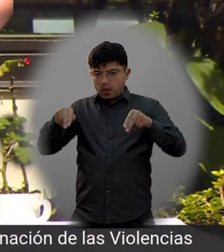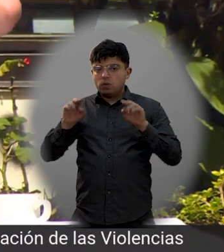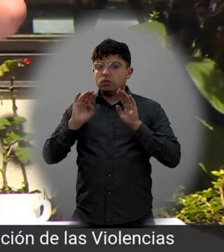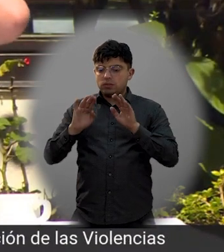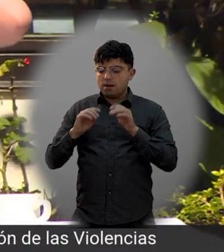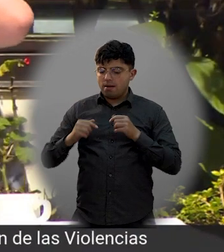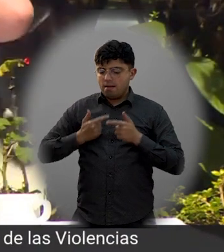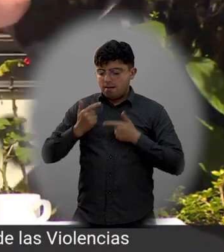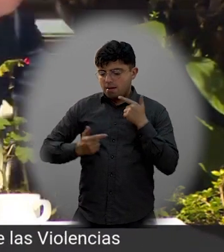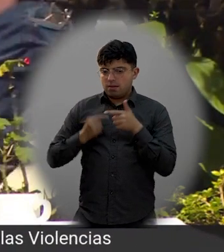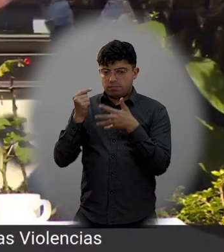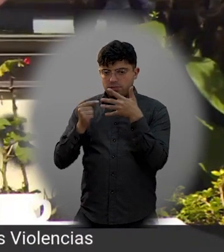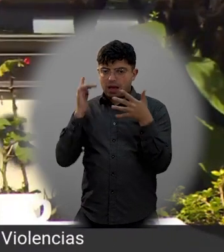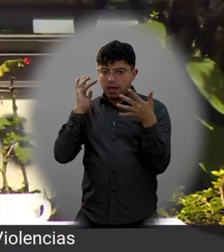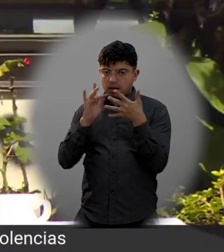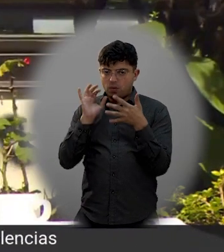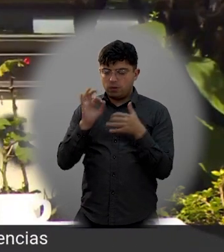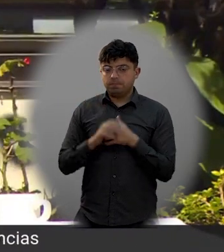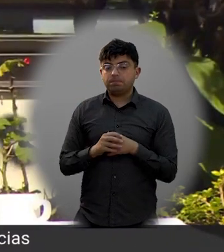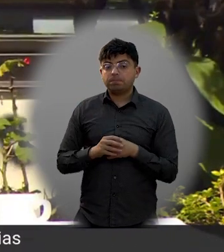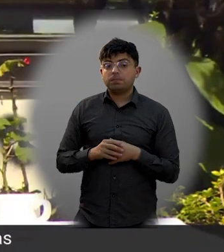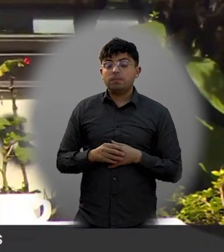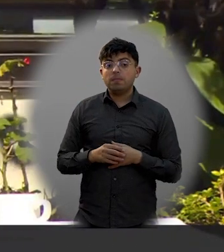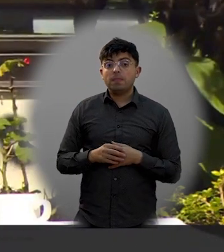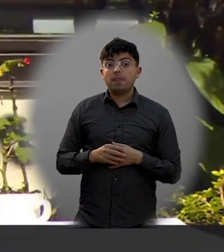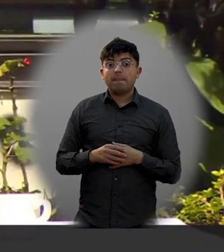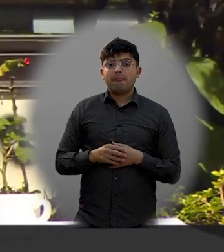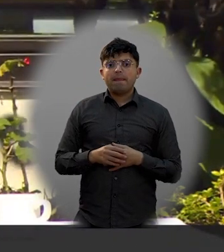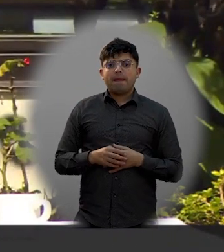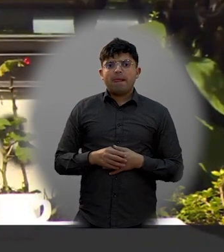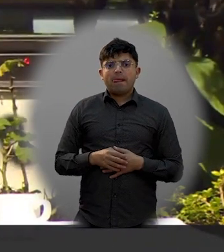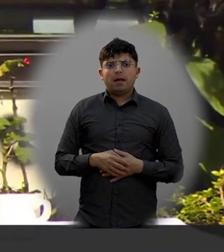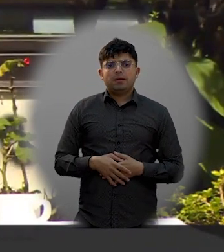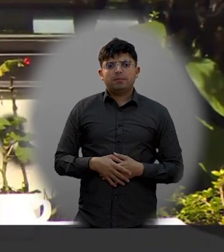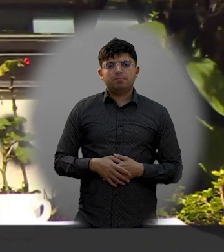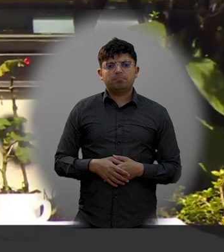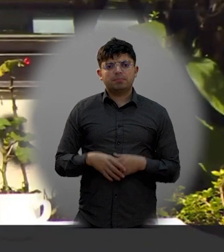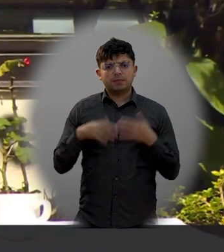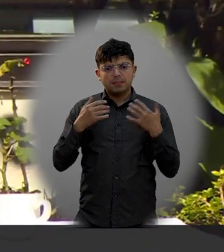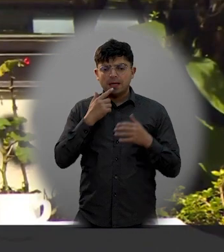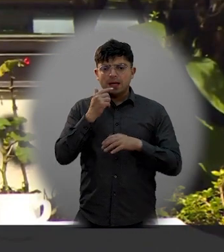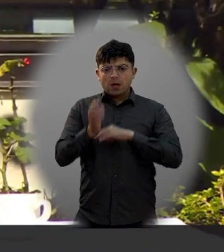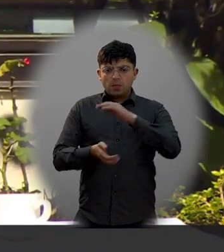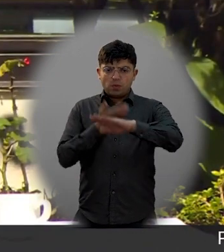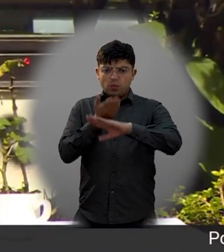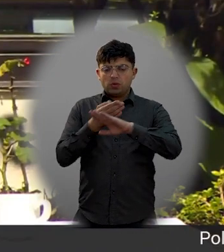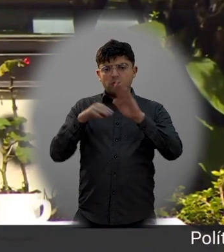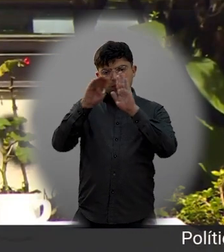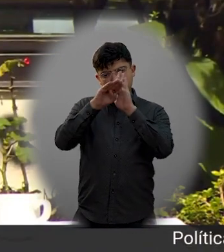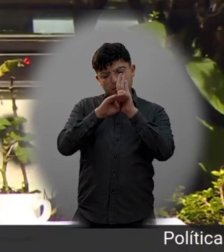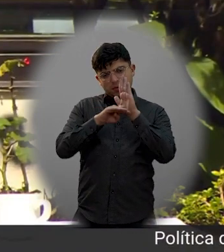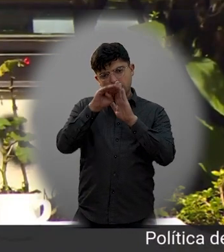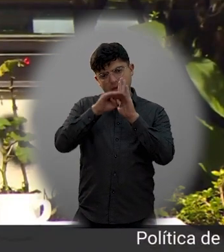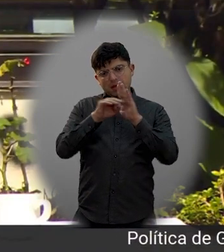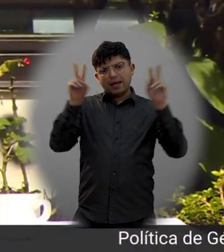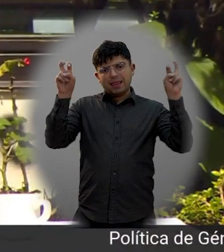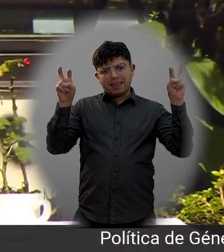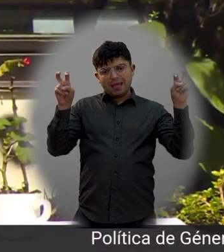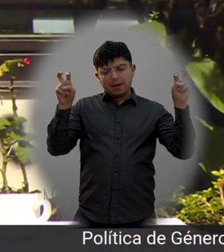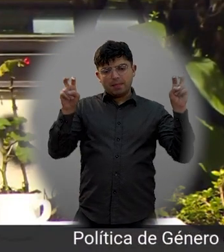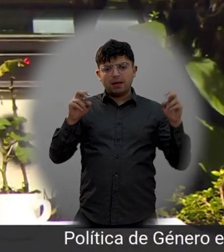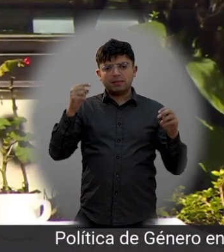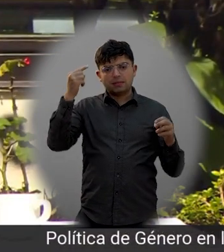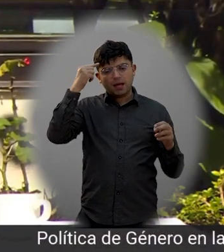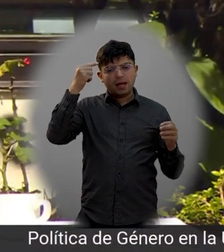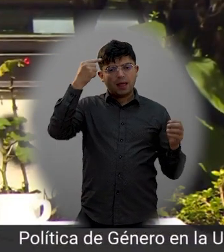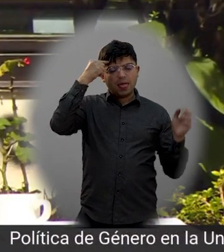tipo de labores. Hay una interferencia en cómo quedó la propuesta del protocolo con el tema del estigma,